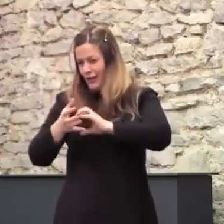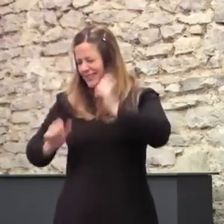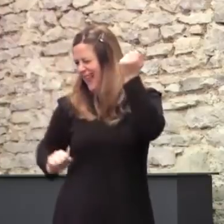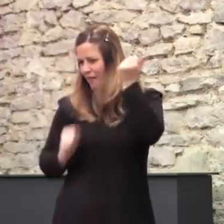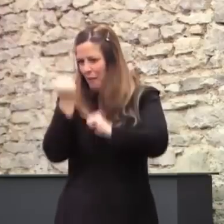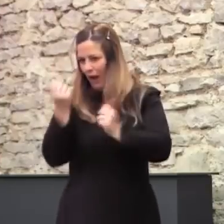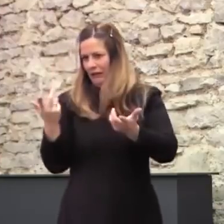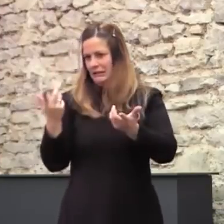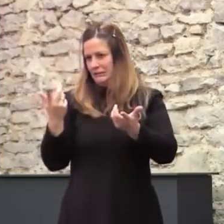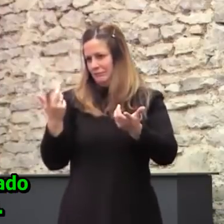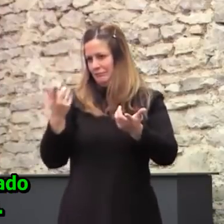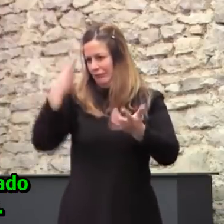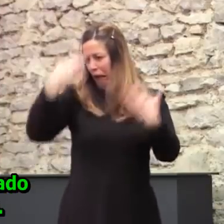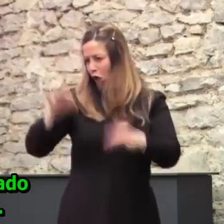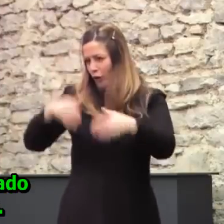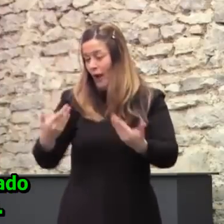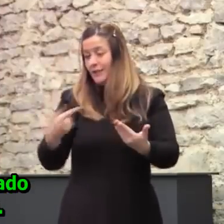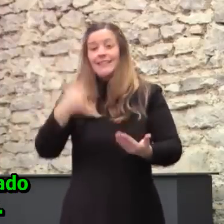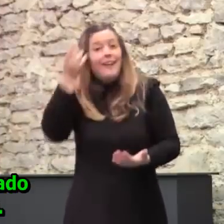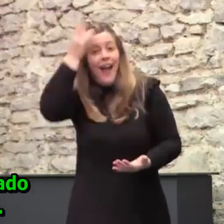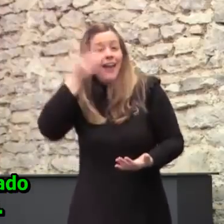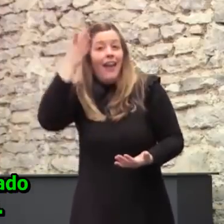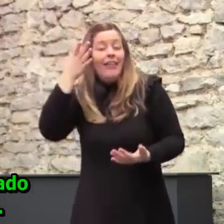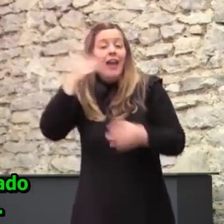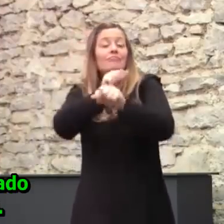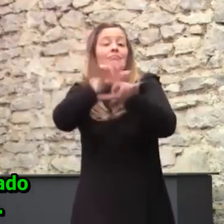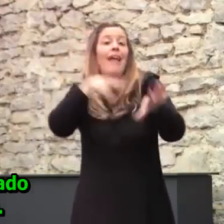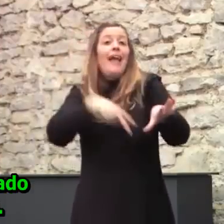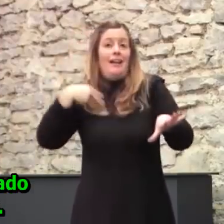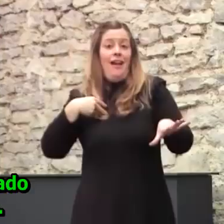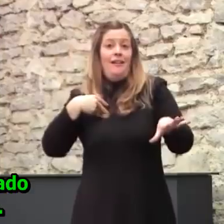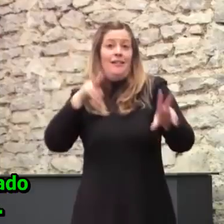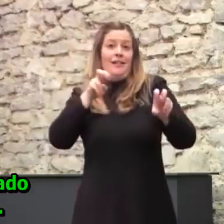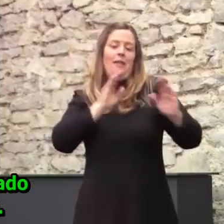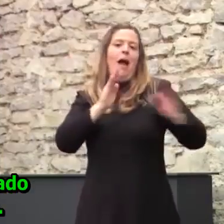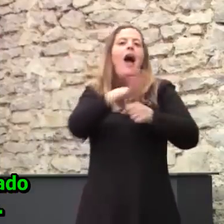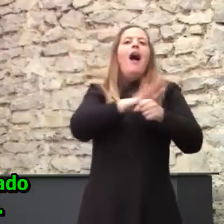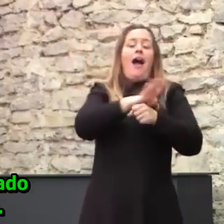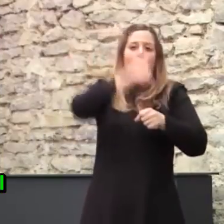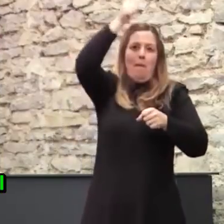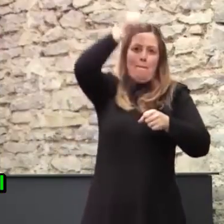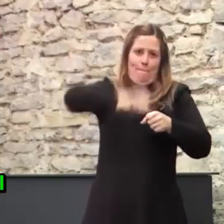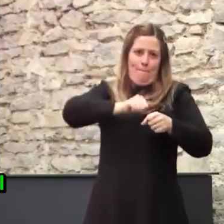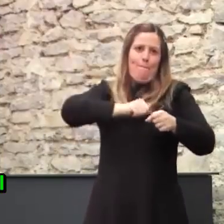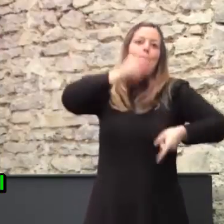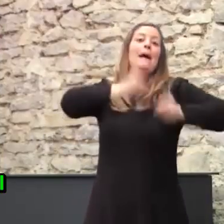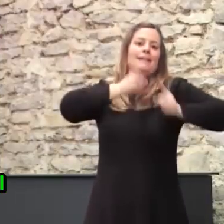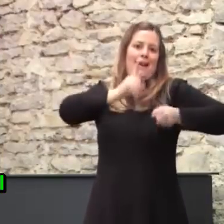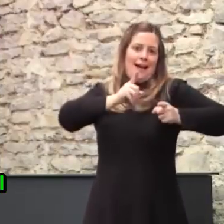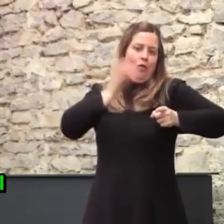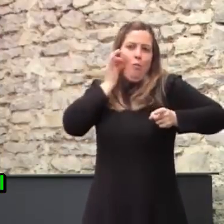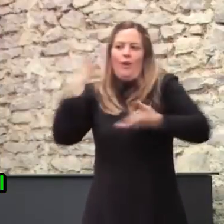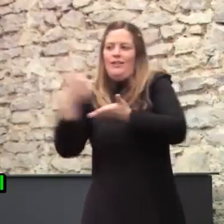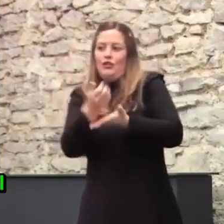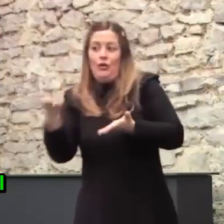salvajes, irracionales. Esa es la idea que se tiene, ¿vale?, en el patriarcado, de cómo somos todas las mujeres. En cambio, cuando el príncipe azul